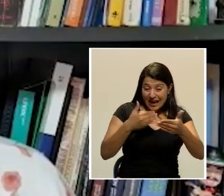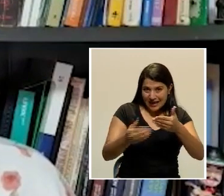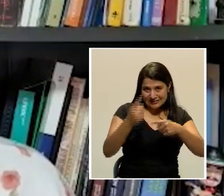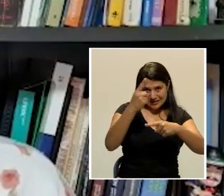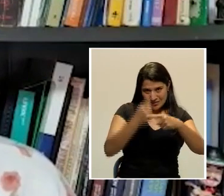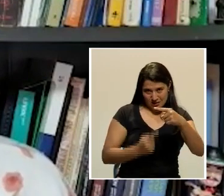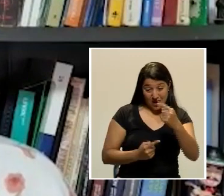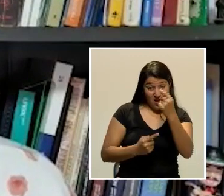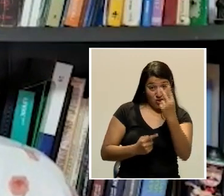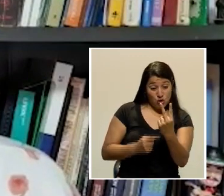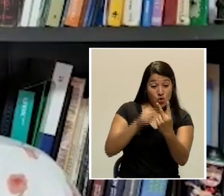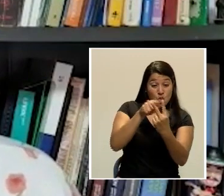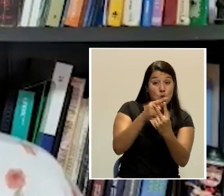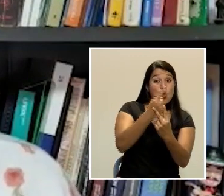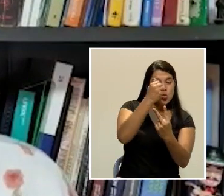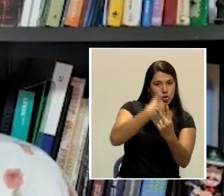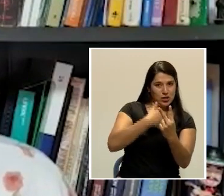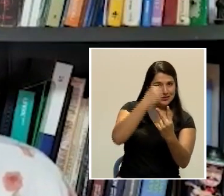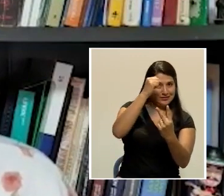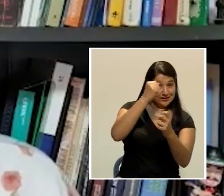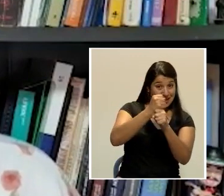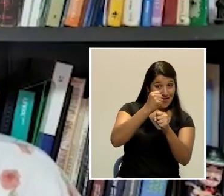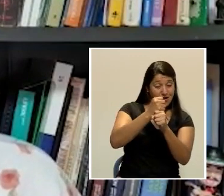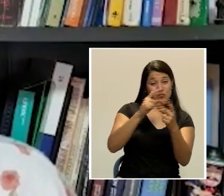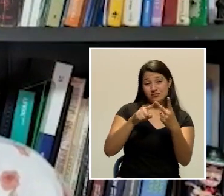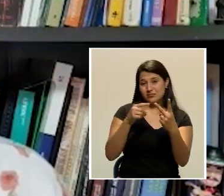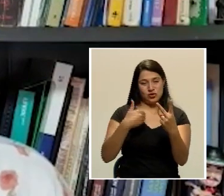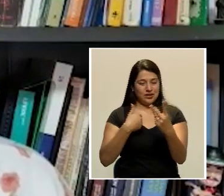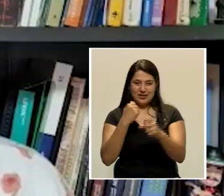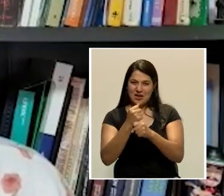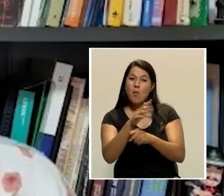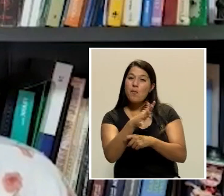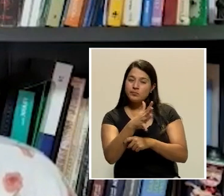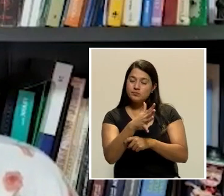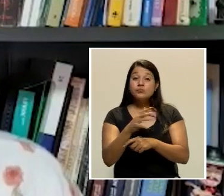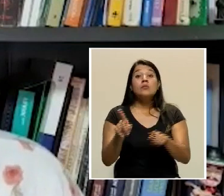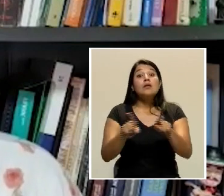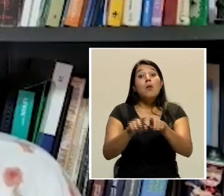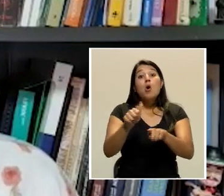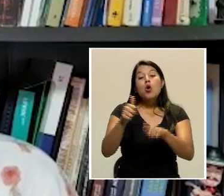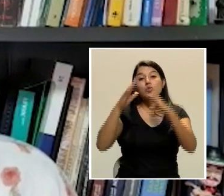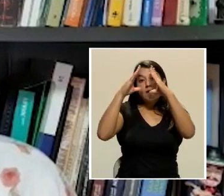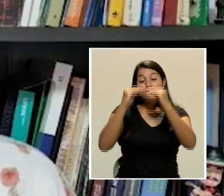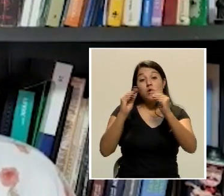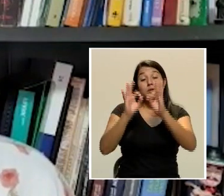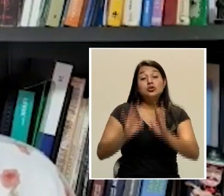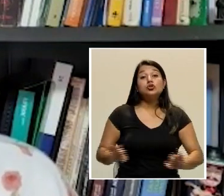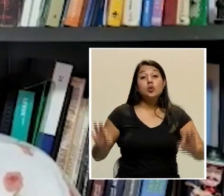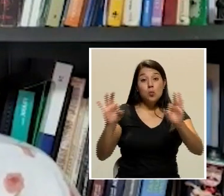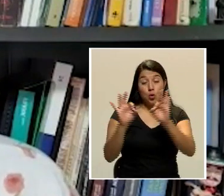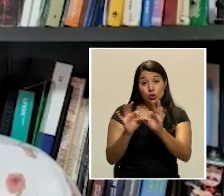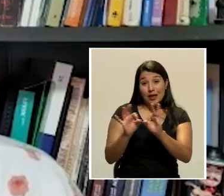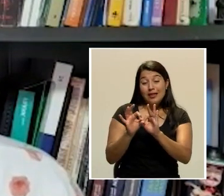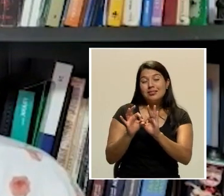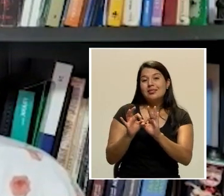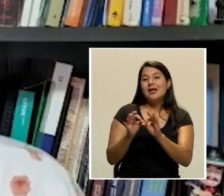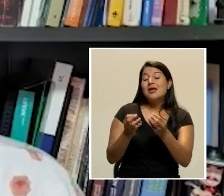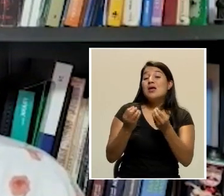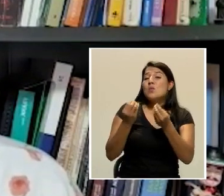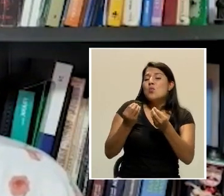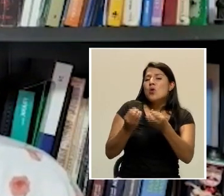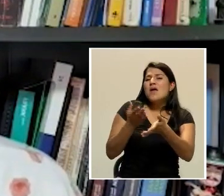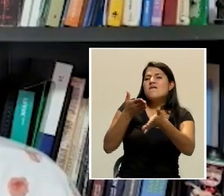corresponden a edades de 15 a 24 años están dentro del desempleo. Otro dato que preocupa es que una gran parte de la afectación